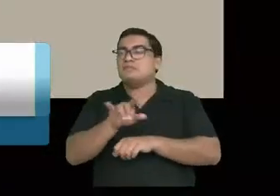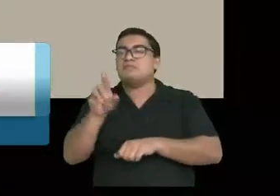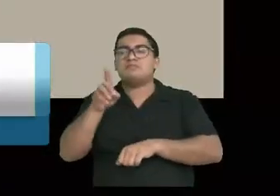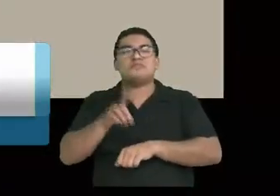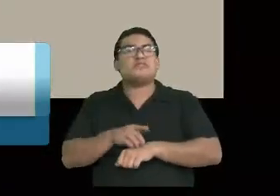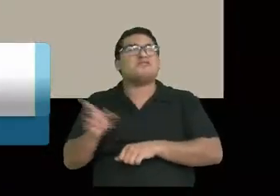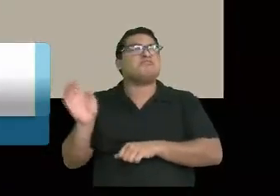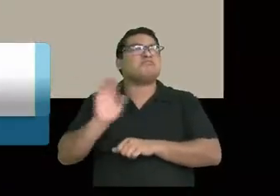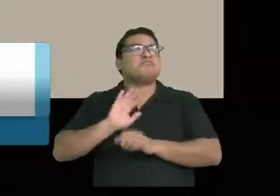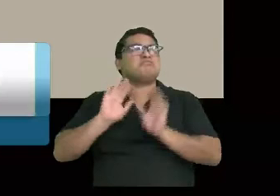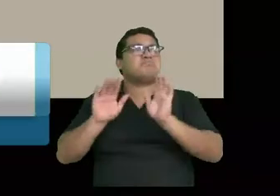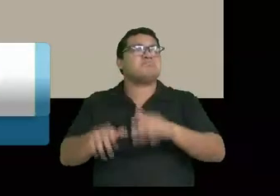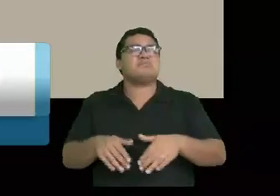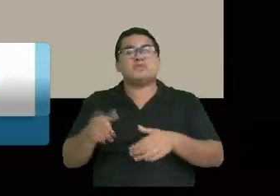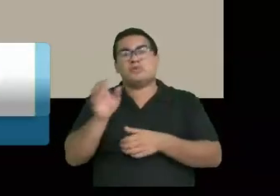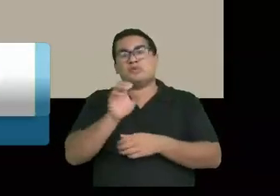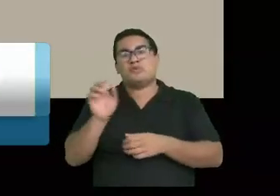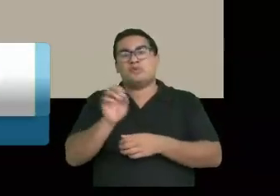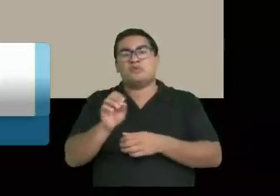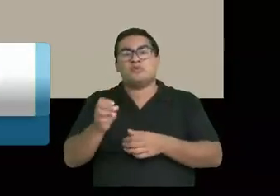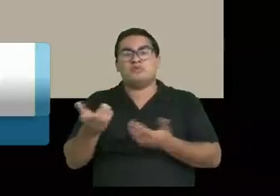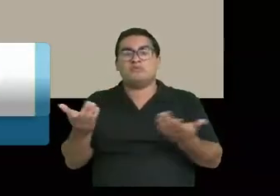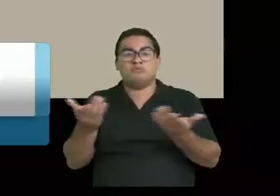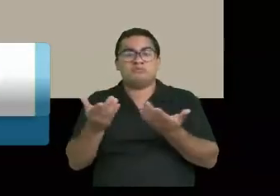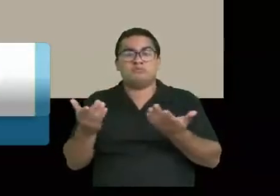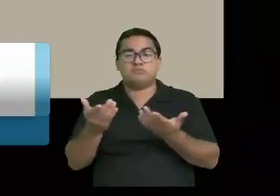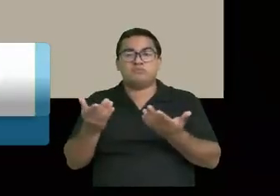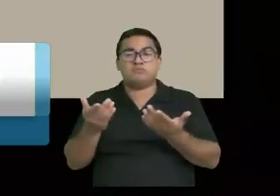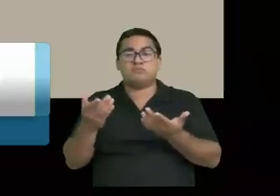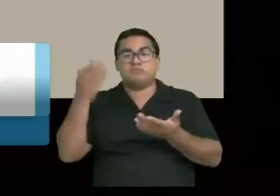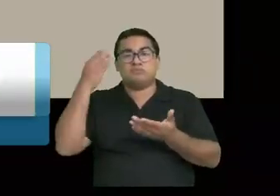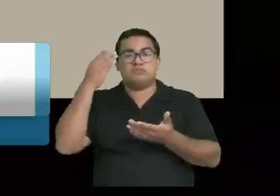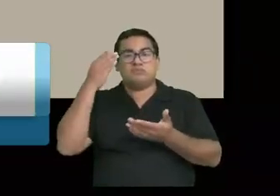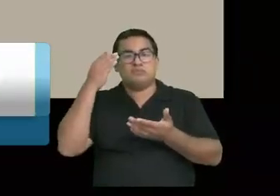trata o no va al diagnóstico preciso para